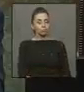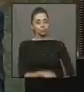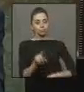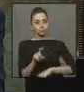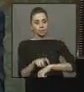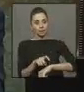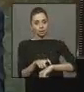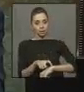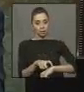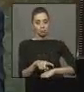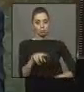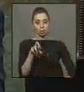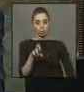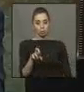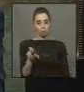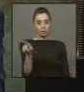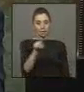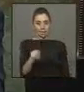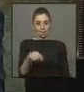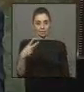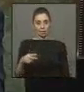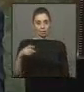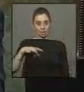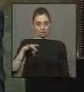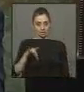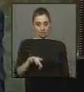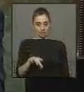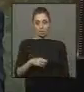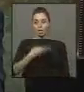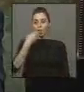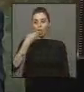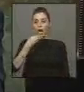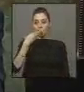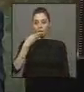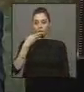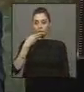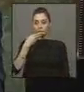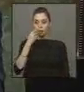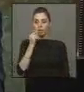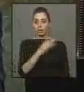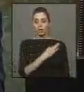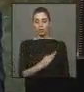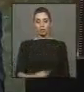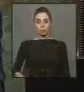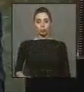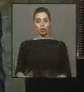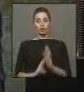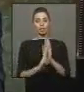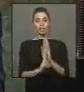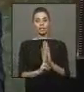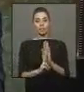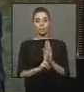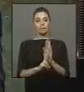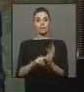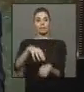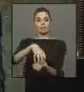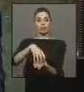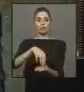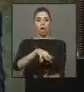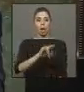en el tiempo del Partido Socialista de Chile, tiene la palabra el diputado representante de Los Muermos